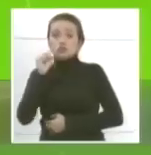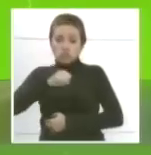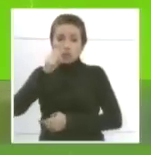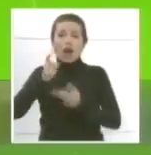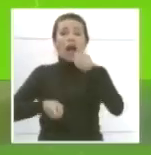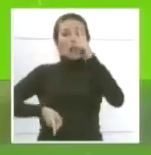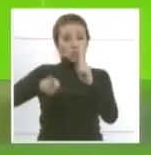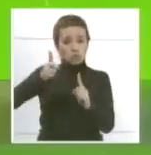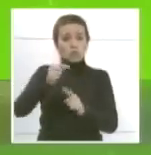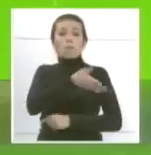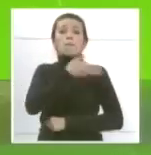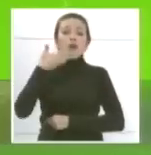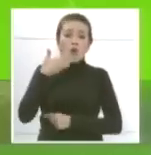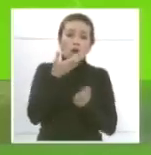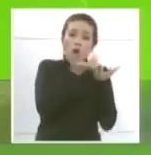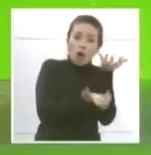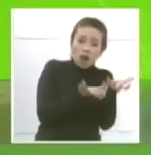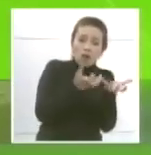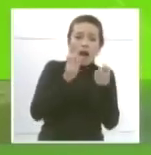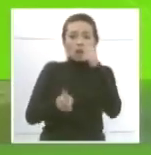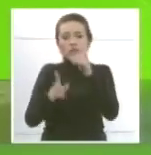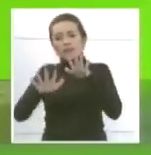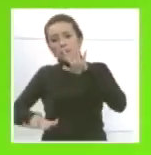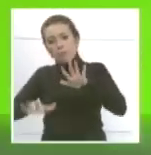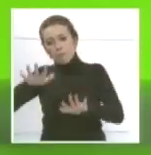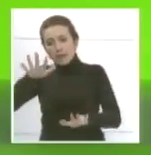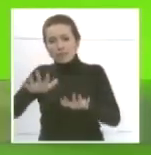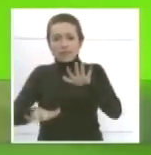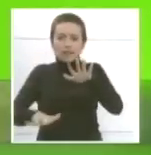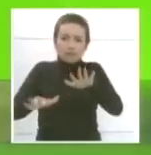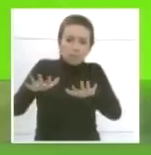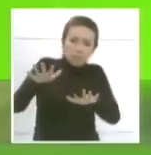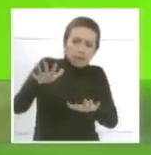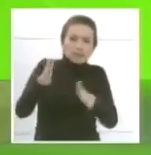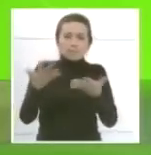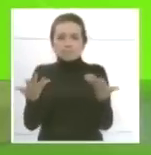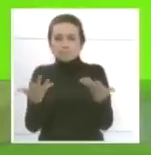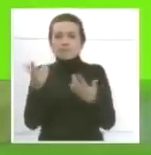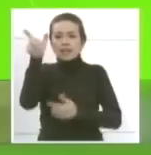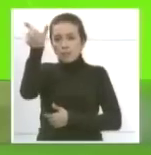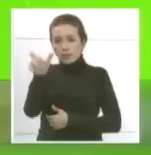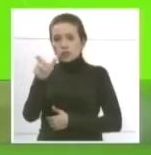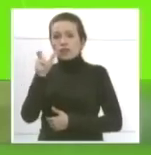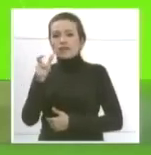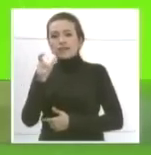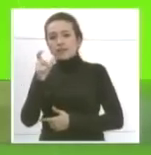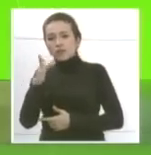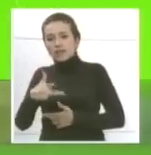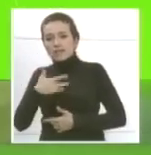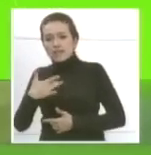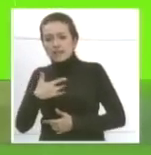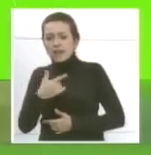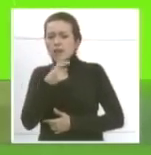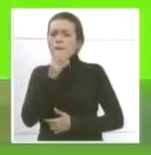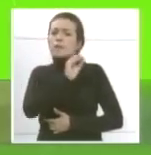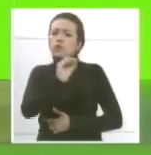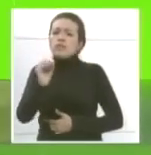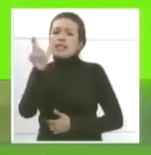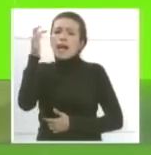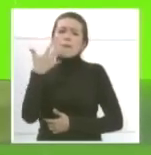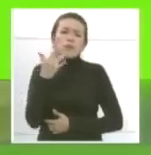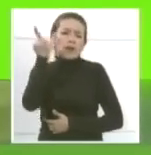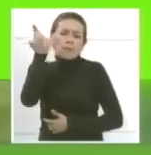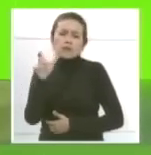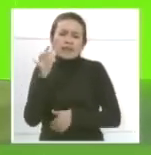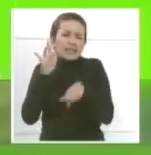pacientes que se mejoran mucho con calor, otros que se mejoran, o sea, varía de acuerdo al cuadro de irritación de la raíz. Y en una fase más grave, ¿cuál sería